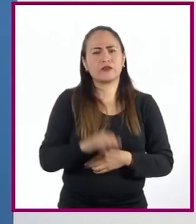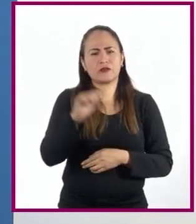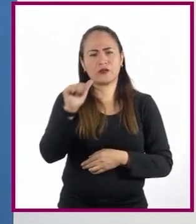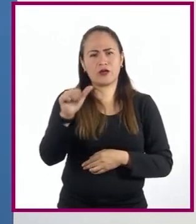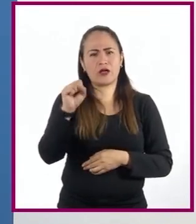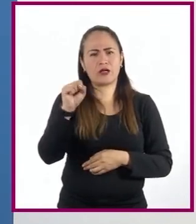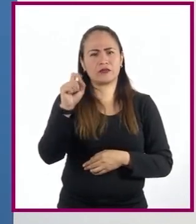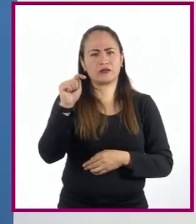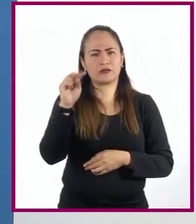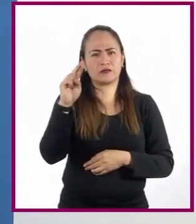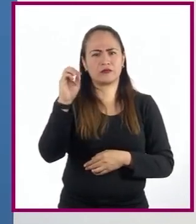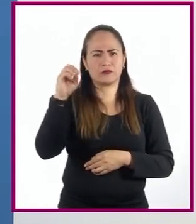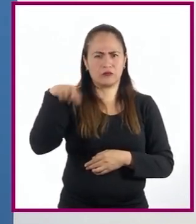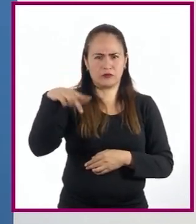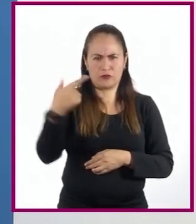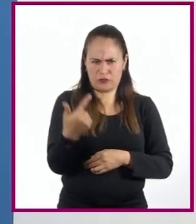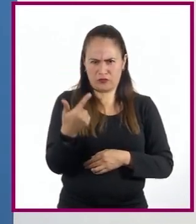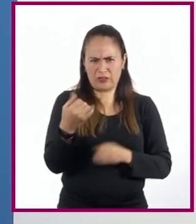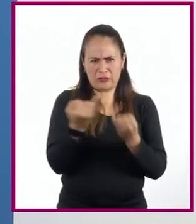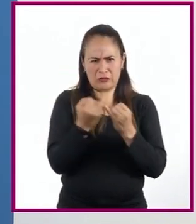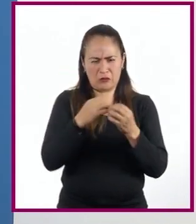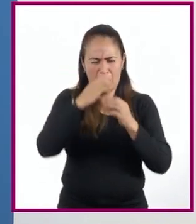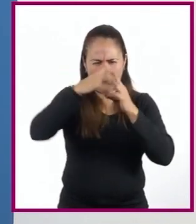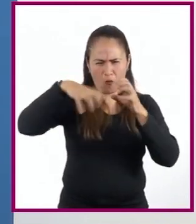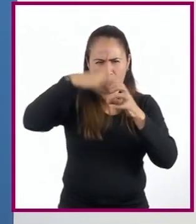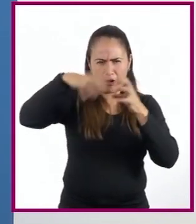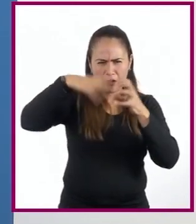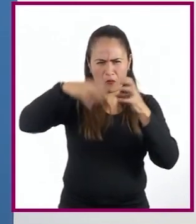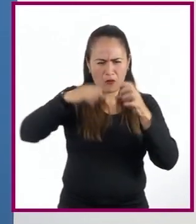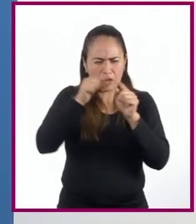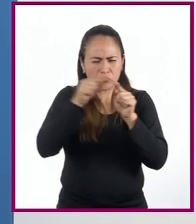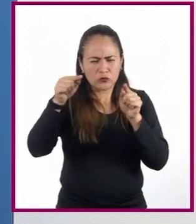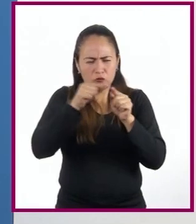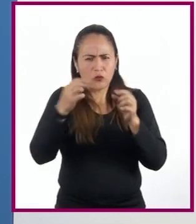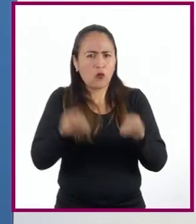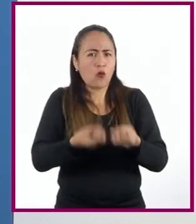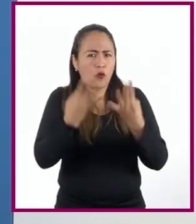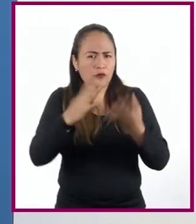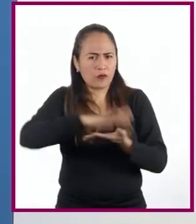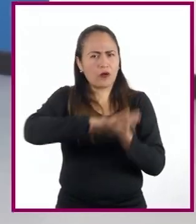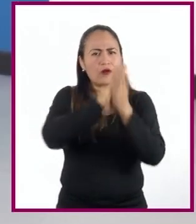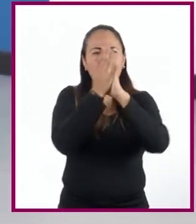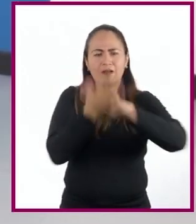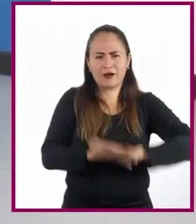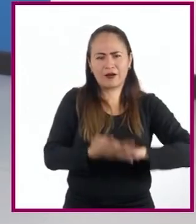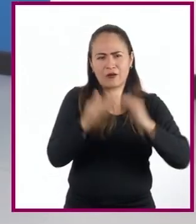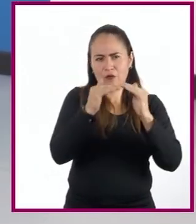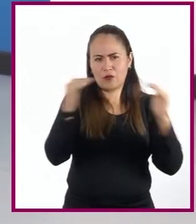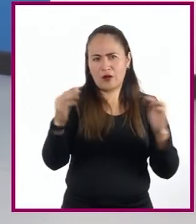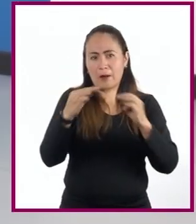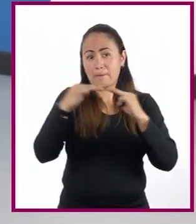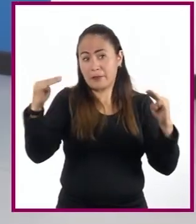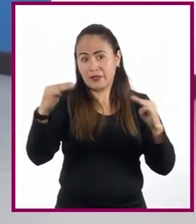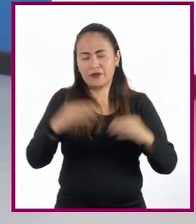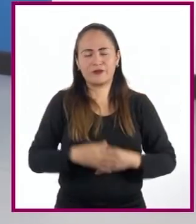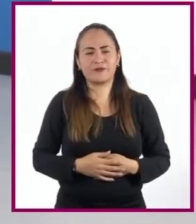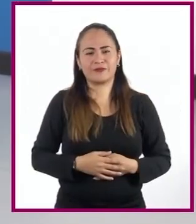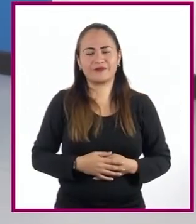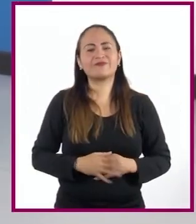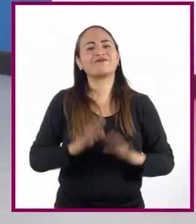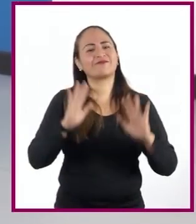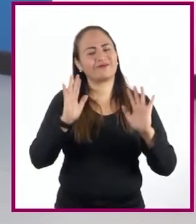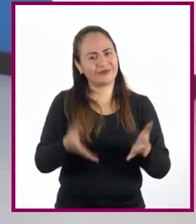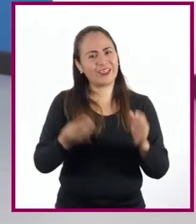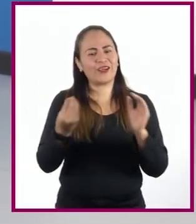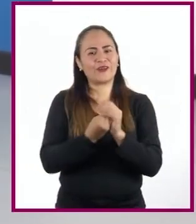para medir distancias moleculares y atómicas. Investiguen su equivalencia con el metro. Hemos llegado al final de